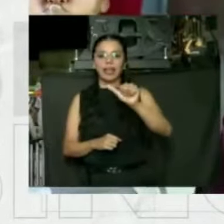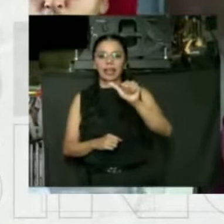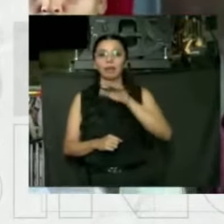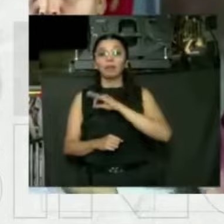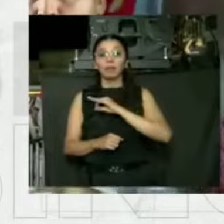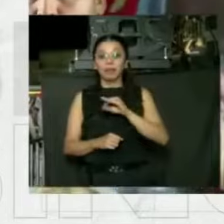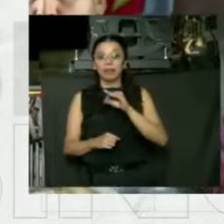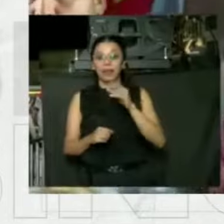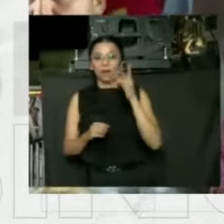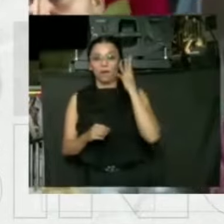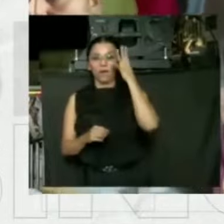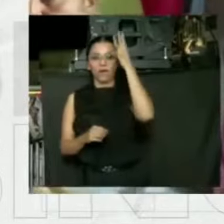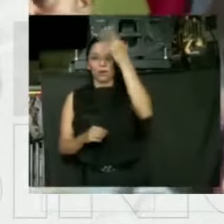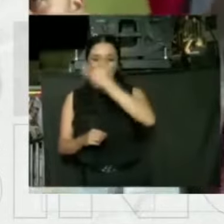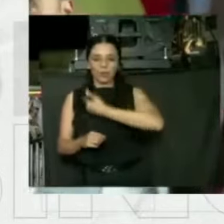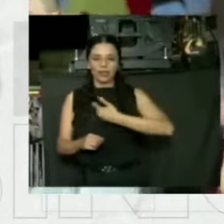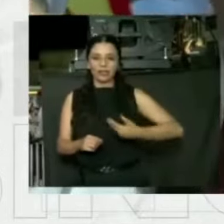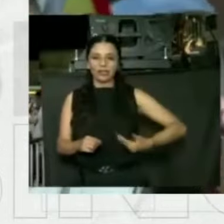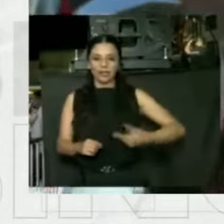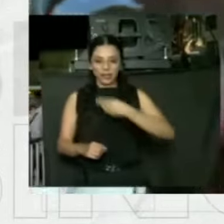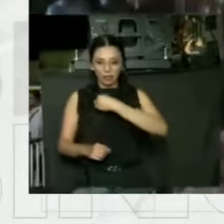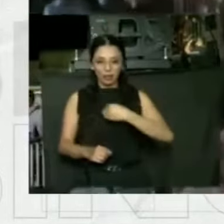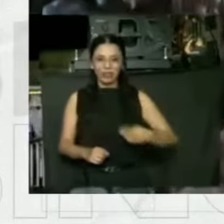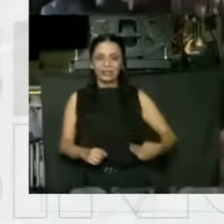presidenta municipal.